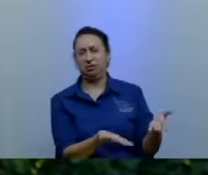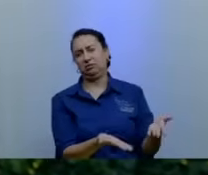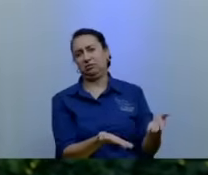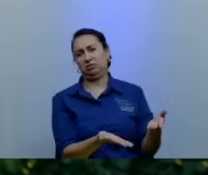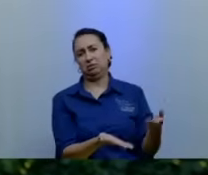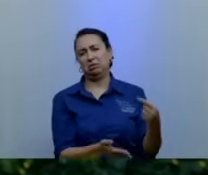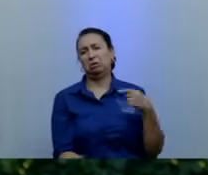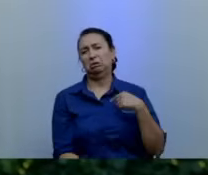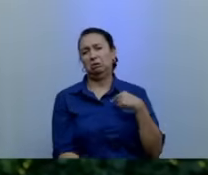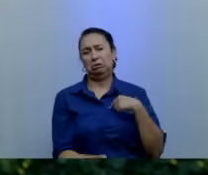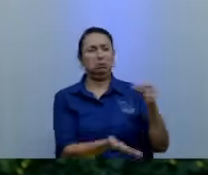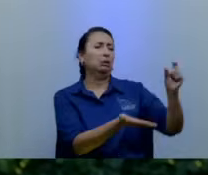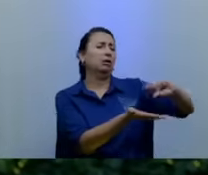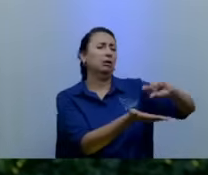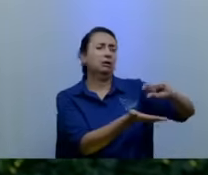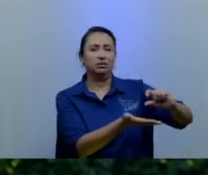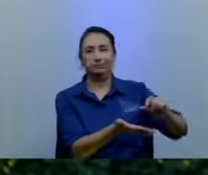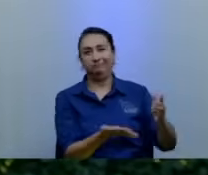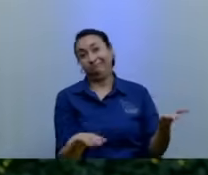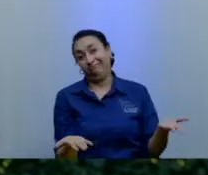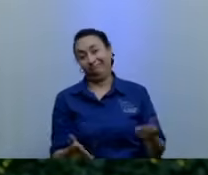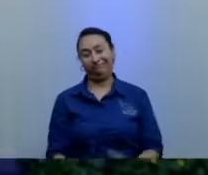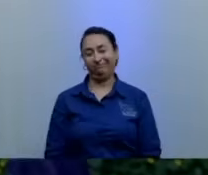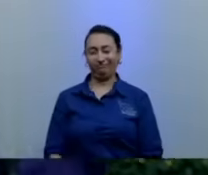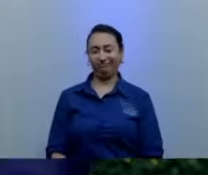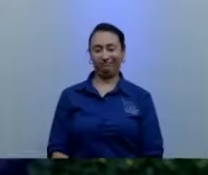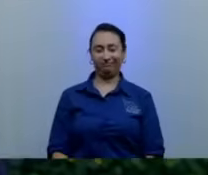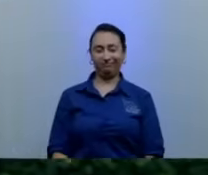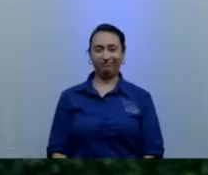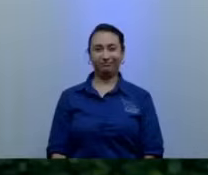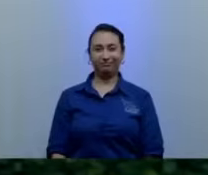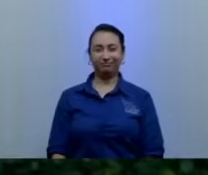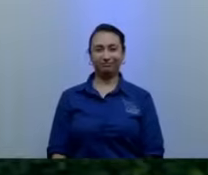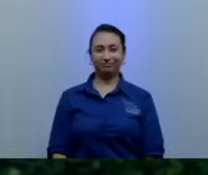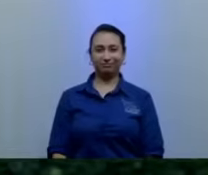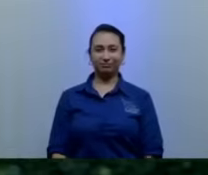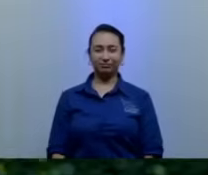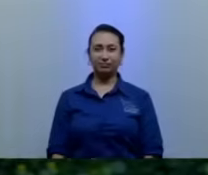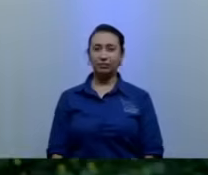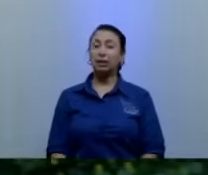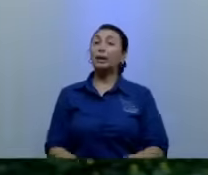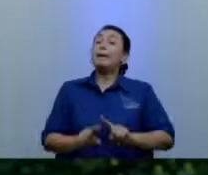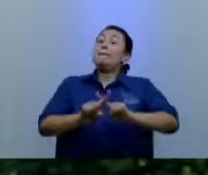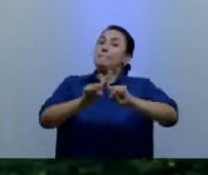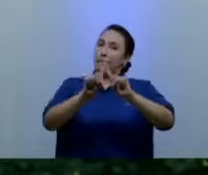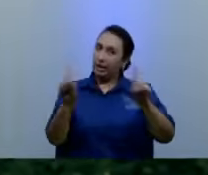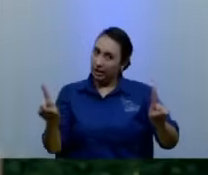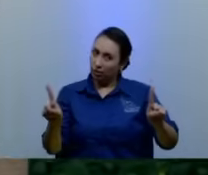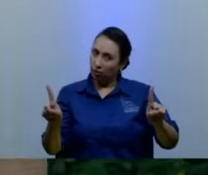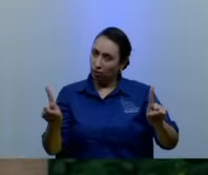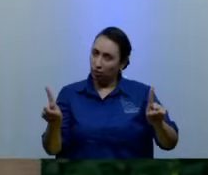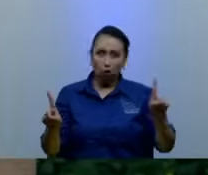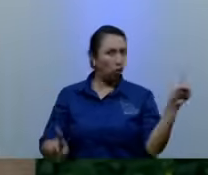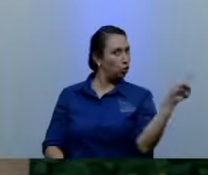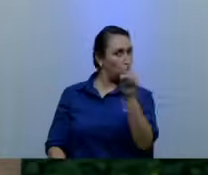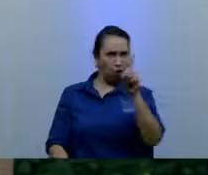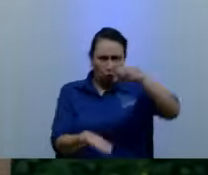mi salero y lo llevo, hermano, ¿verdad? Pero los excesos son terribles,